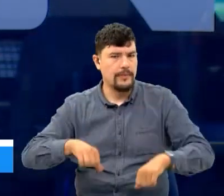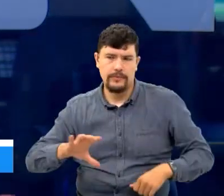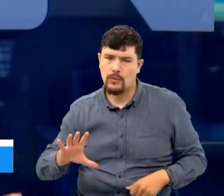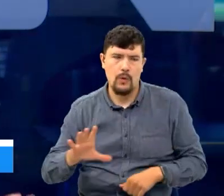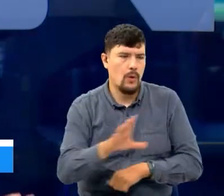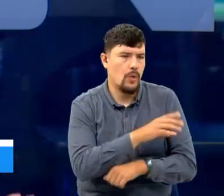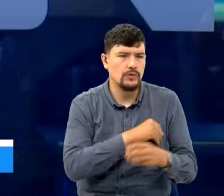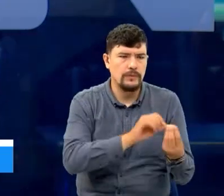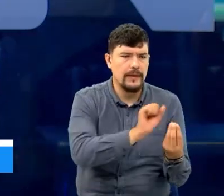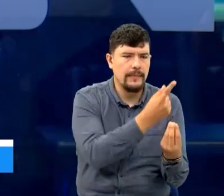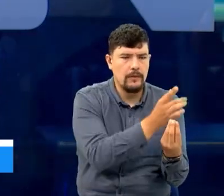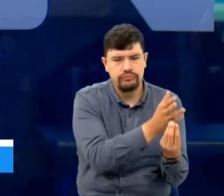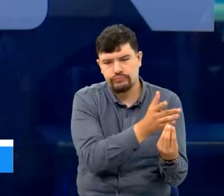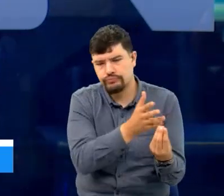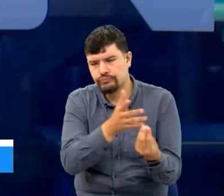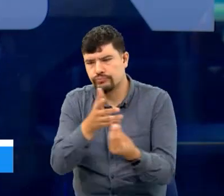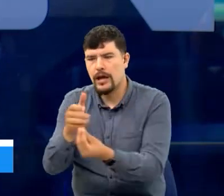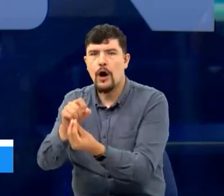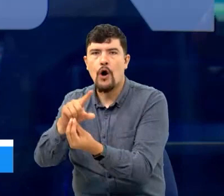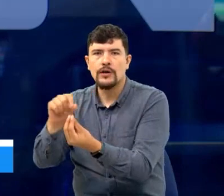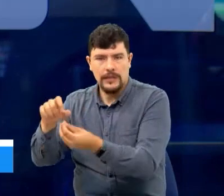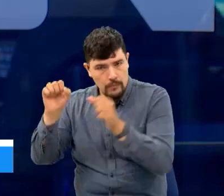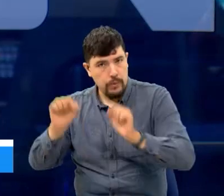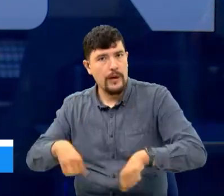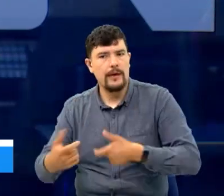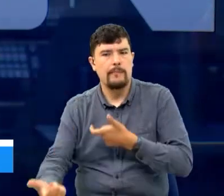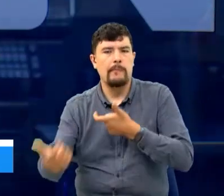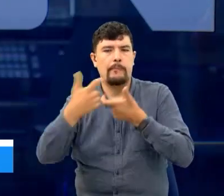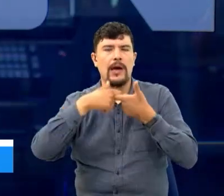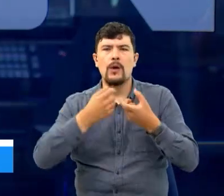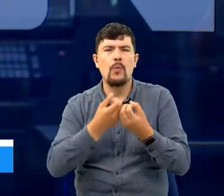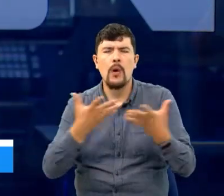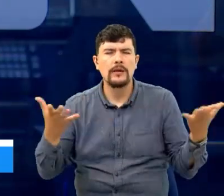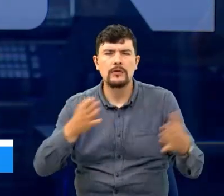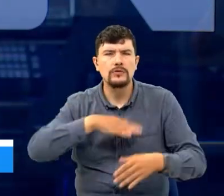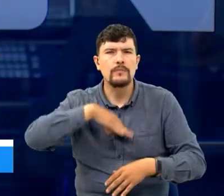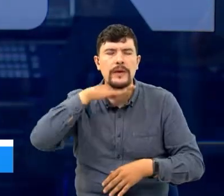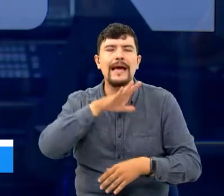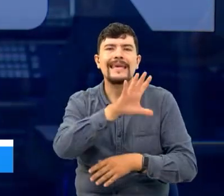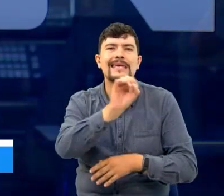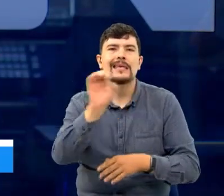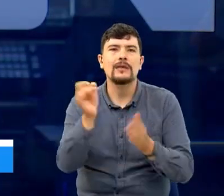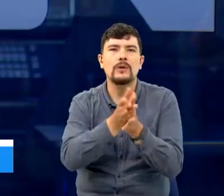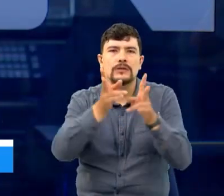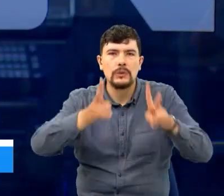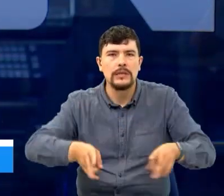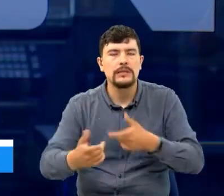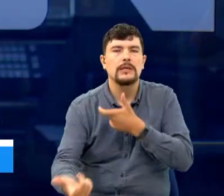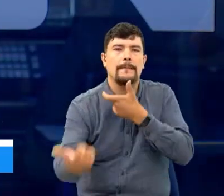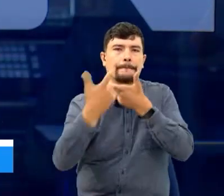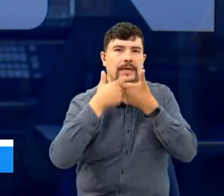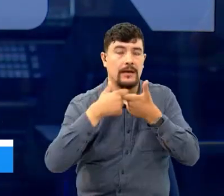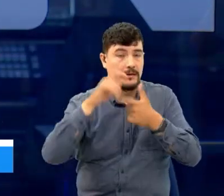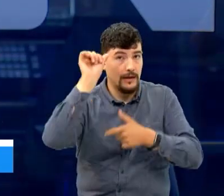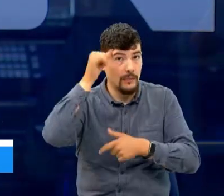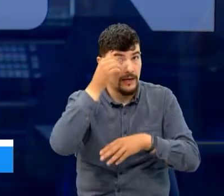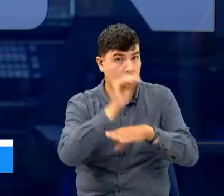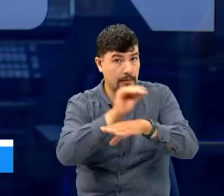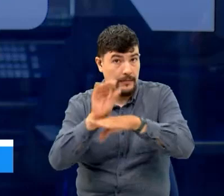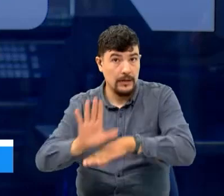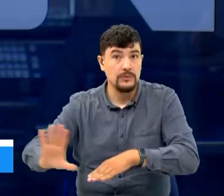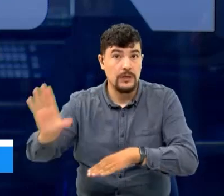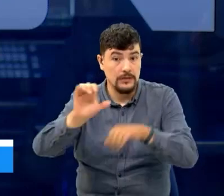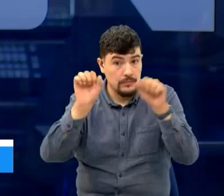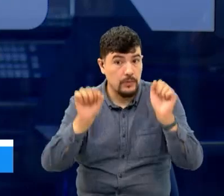escolares. Las autoridades hacen un llamado a los padres de familia para que matriculen a sus hijos, ya que la educación es gratuita y a diario también reciben